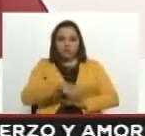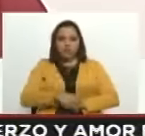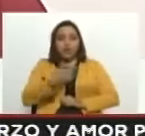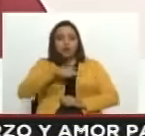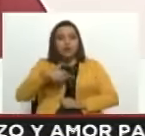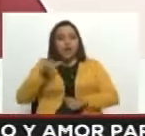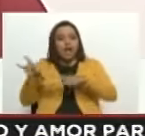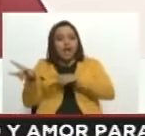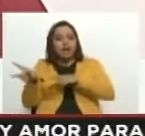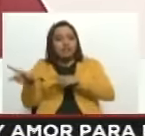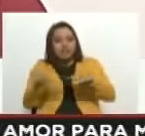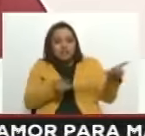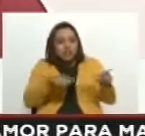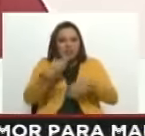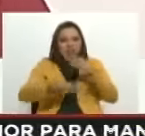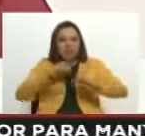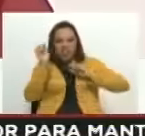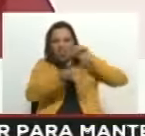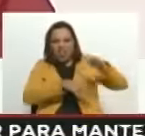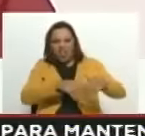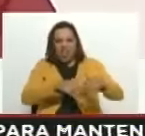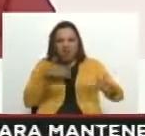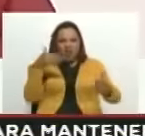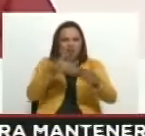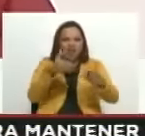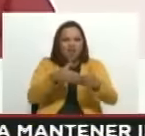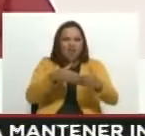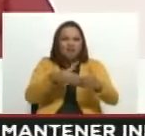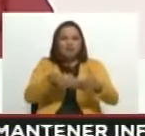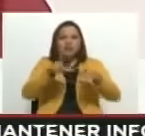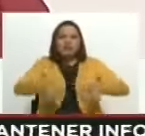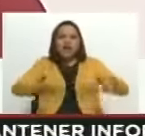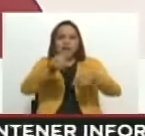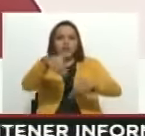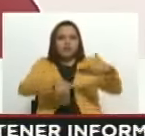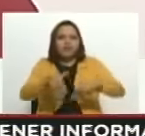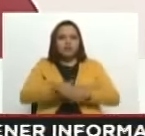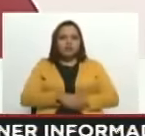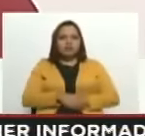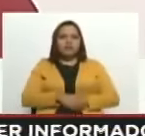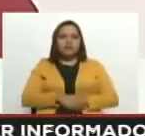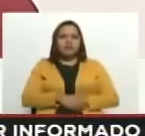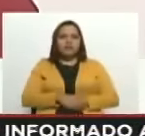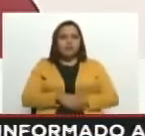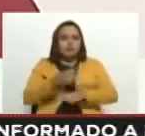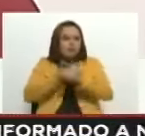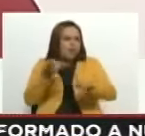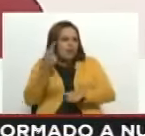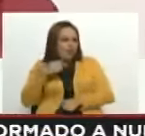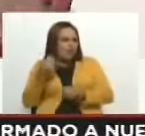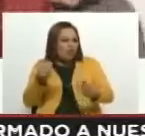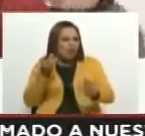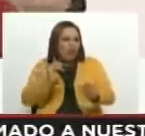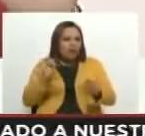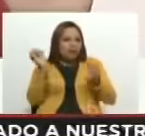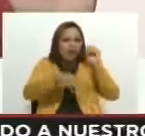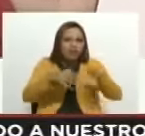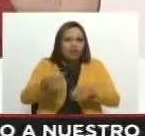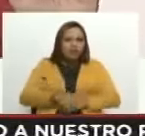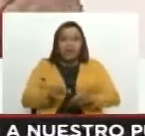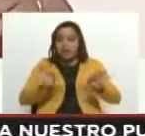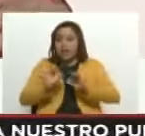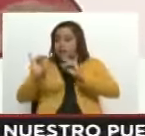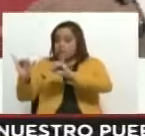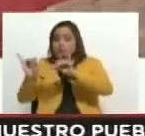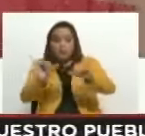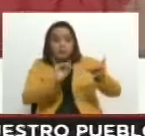violencia contra los centros? ¿Cuántas veces lo dijeron? ¿Cuáles fueron los hechos de violencia? Nada, las peleas entre ellos,